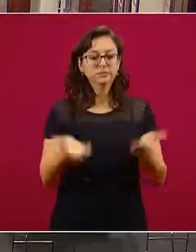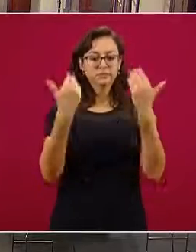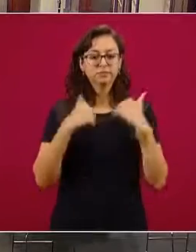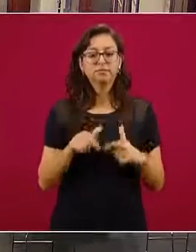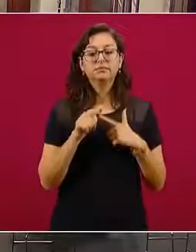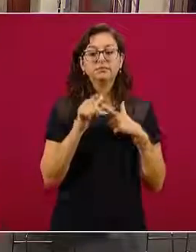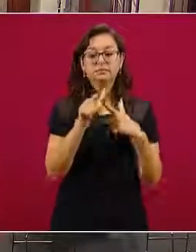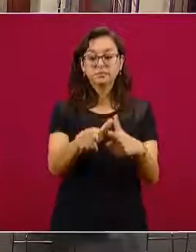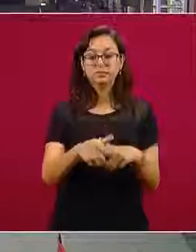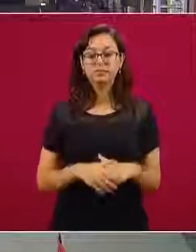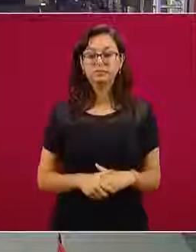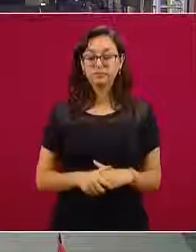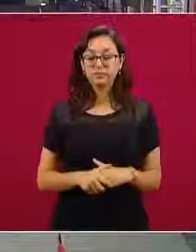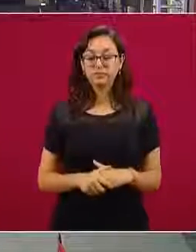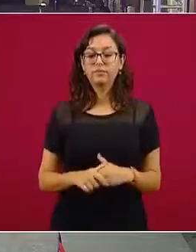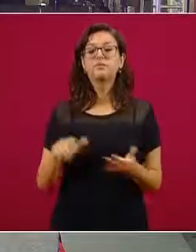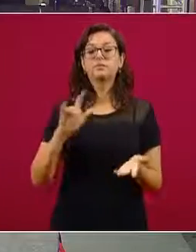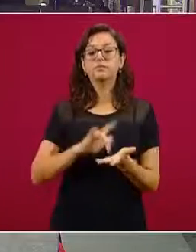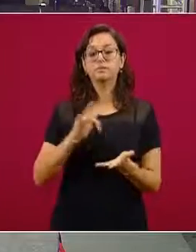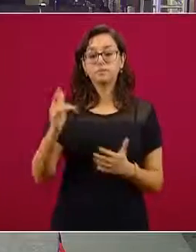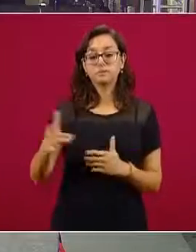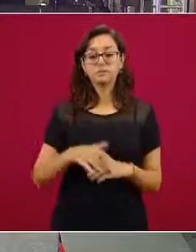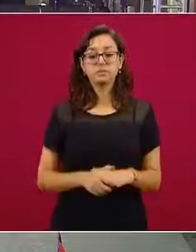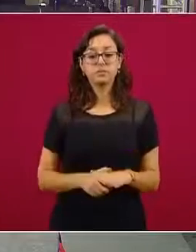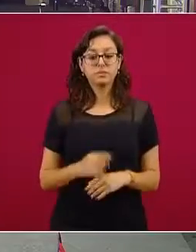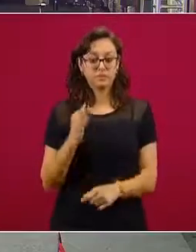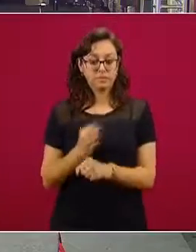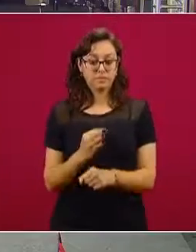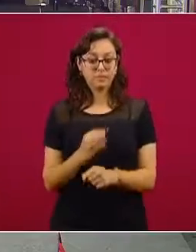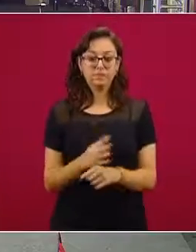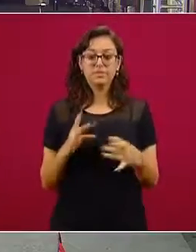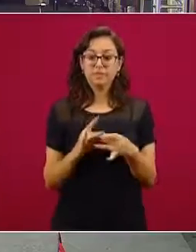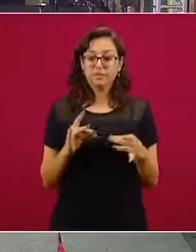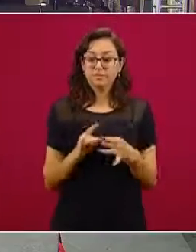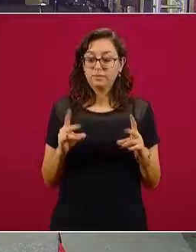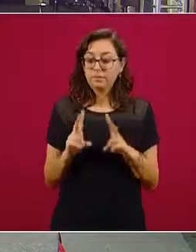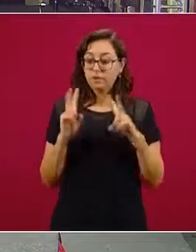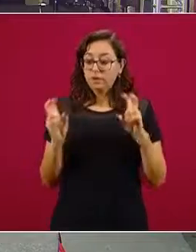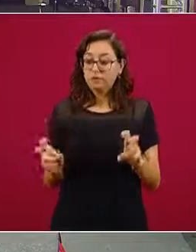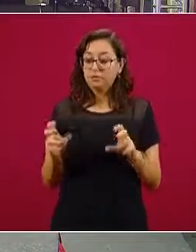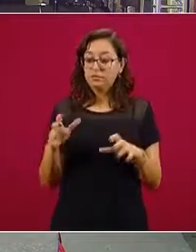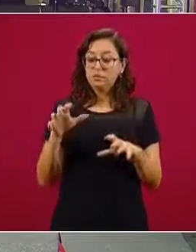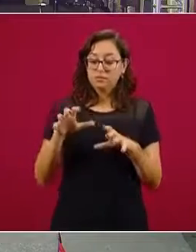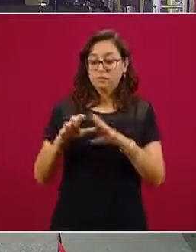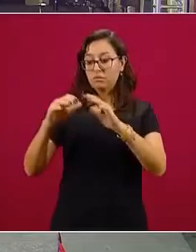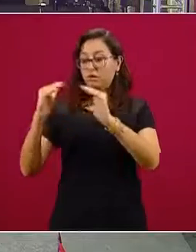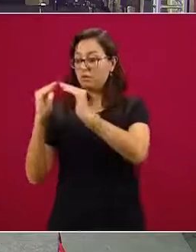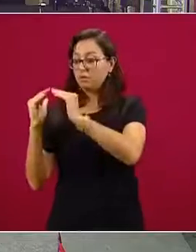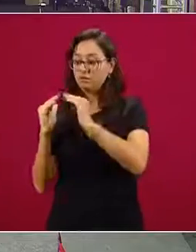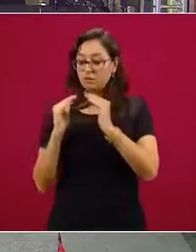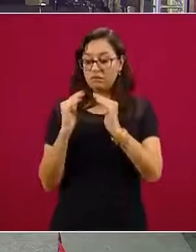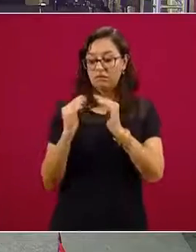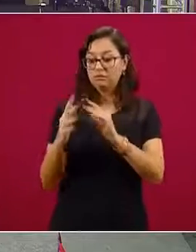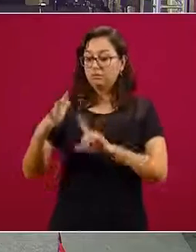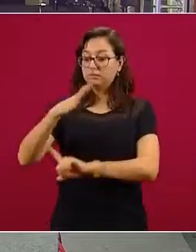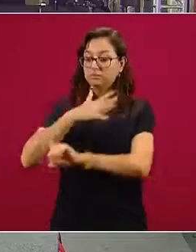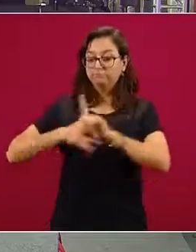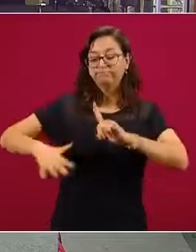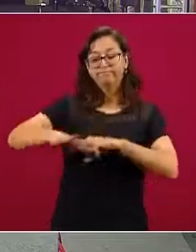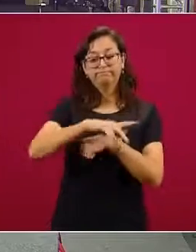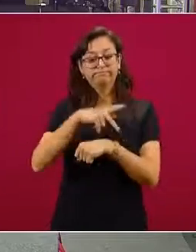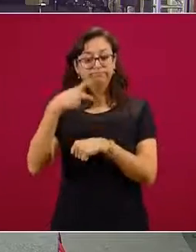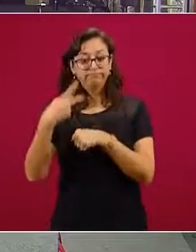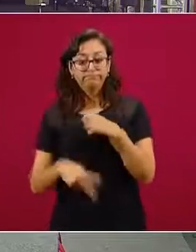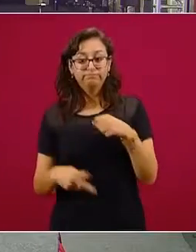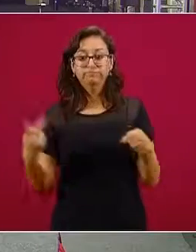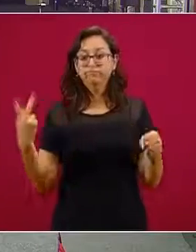favor. Gracias. Estaba hablando de la localización en zonas de riesgo. Entonces, al estar por fuera de la